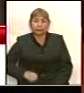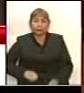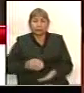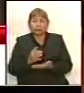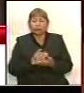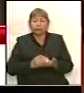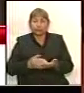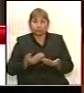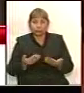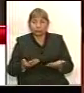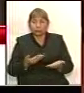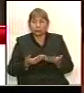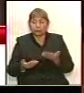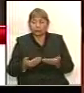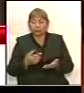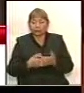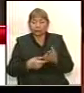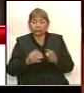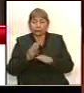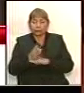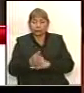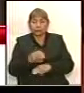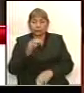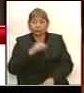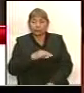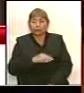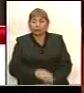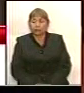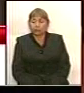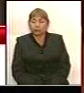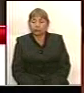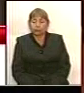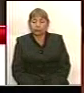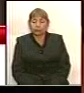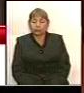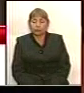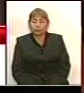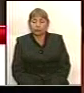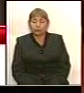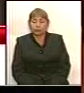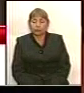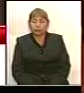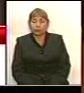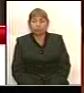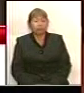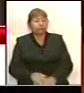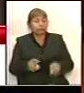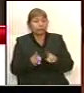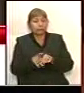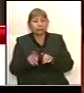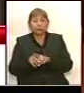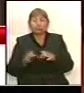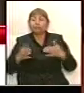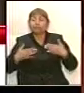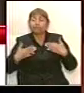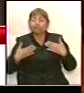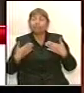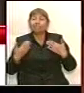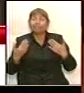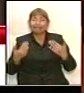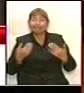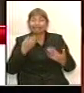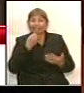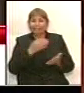de los que van a ser directamente beneficiados. Y también felicito el hecho de que haya habido